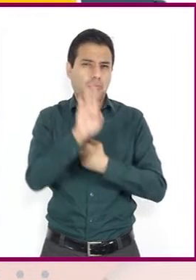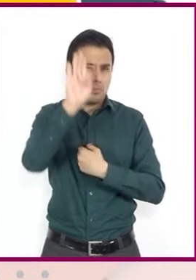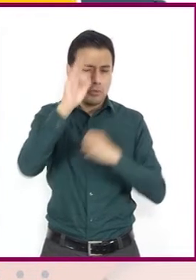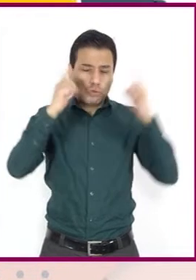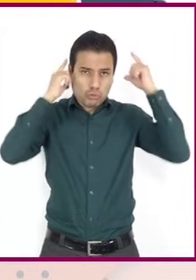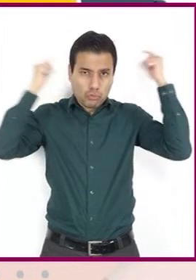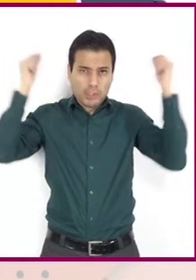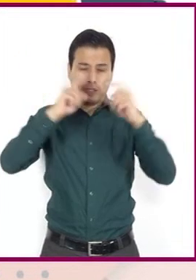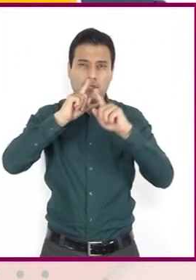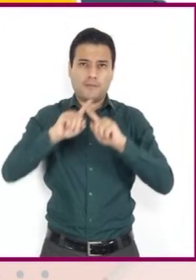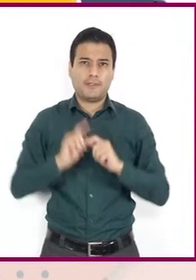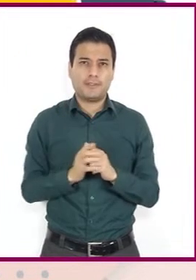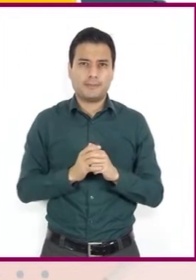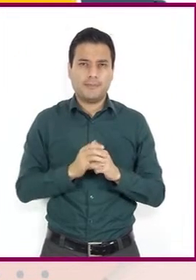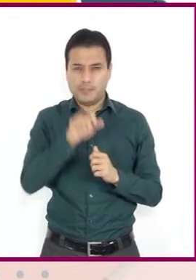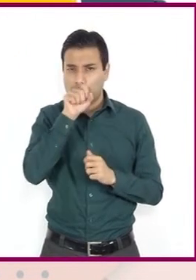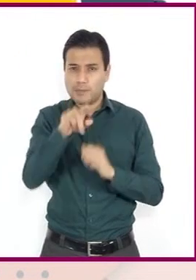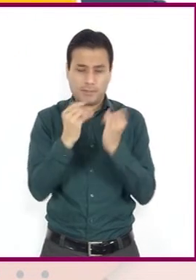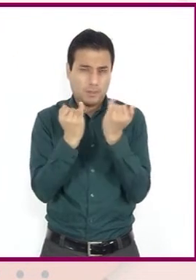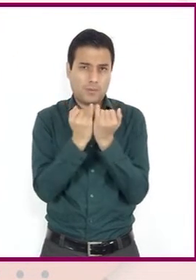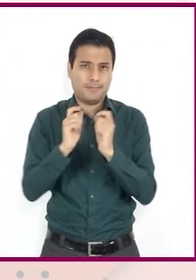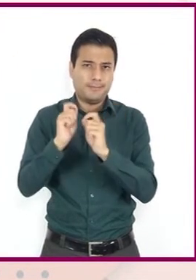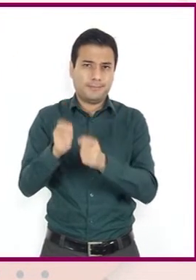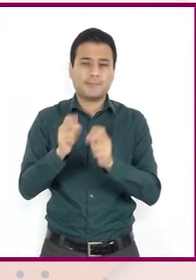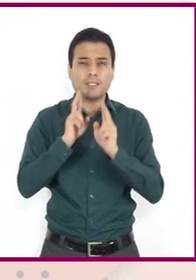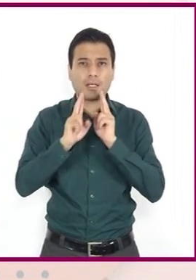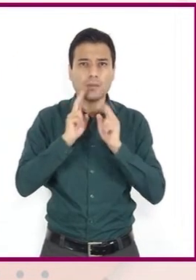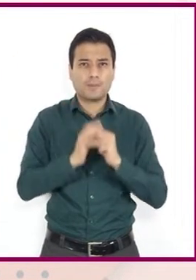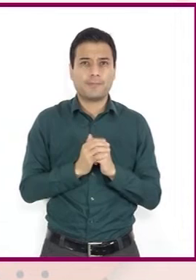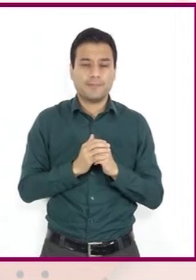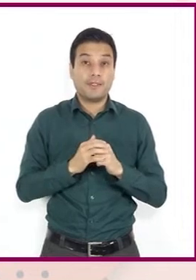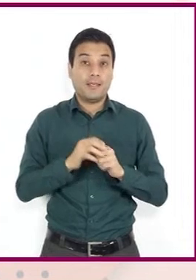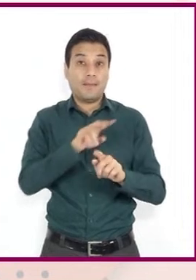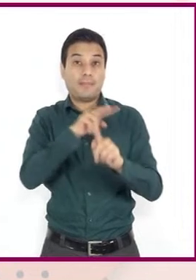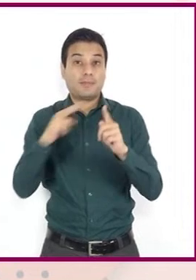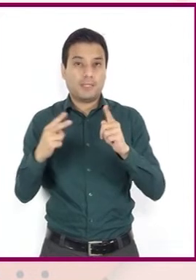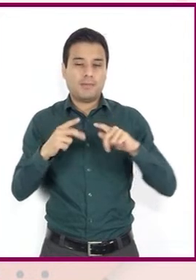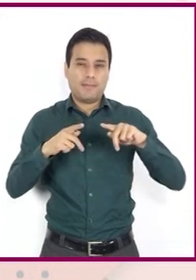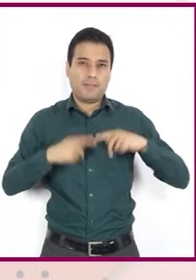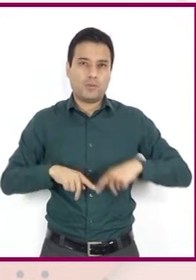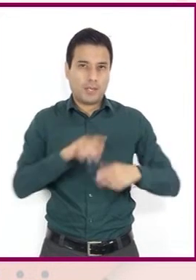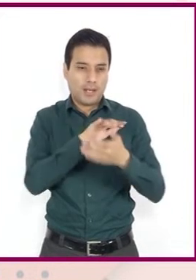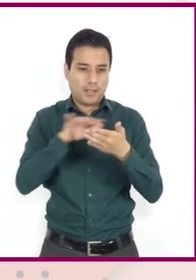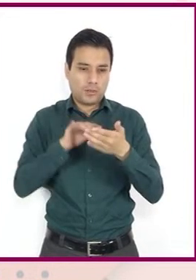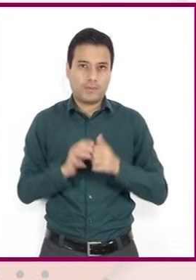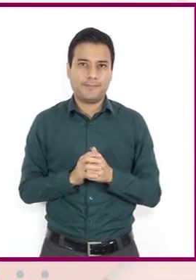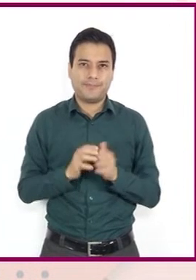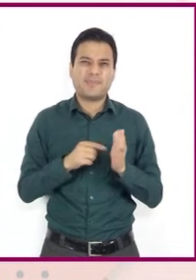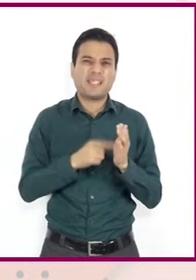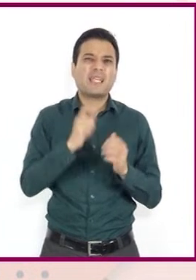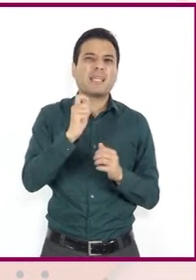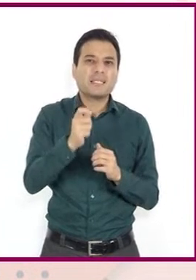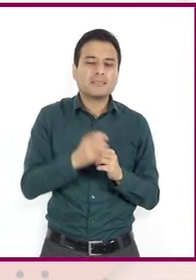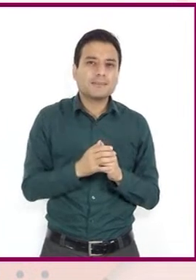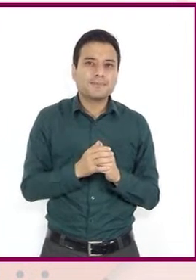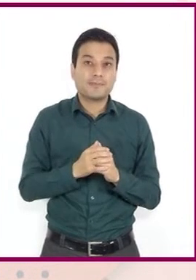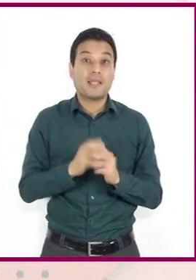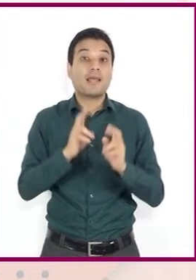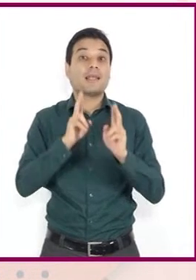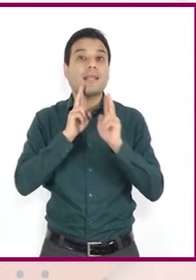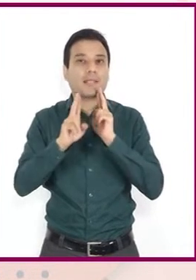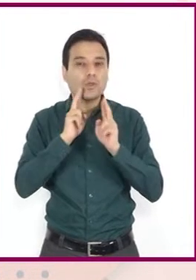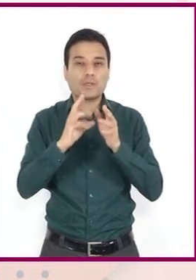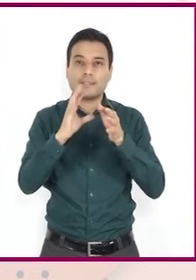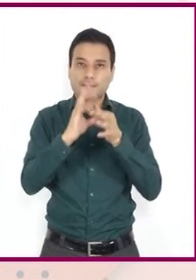también cumple la función de narrador. La perspectiva del lector. Aquí se integra lo que cuenta el narrador y